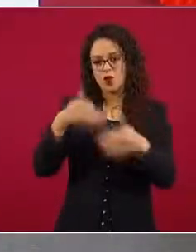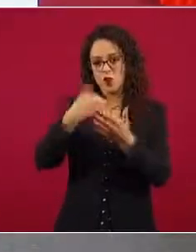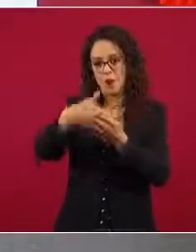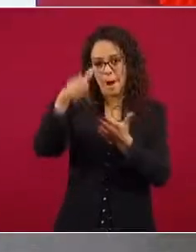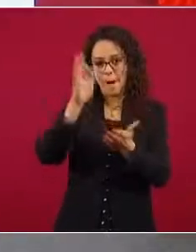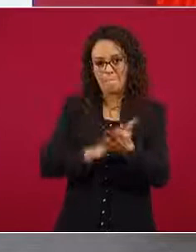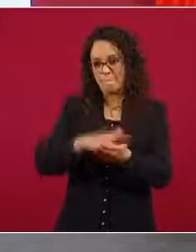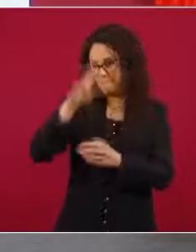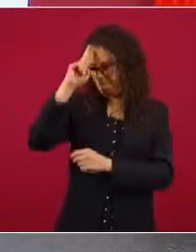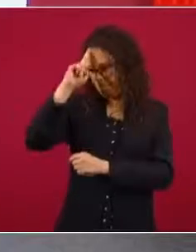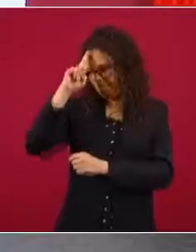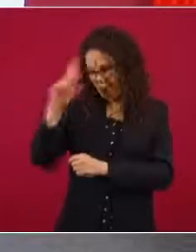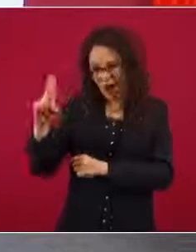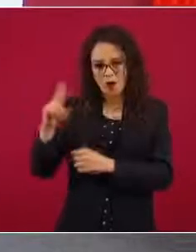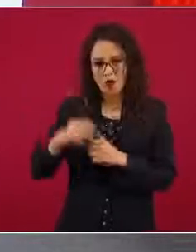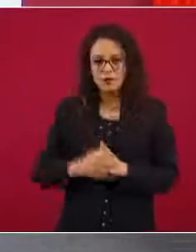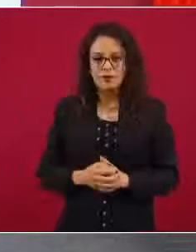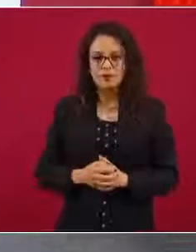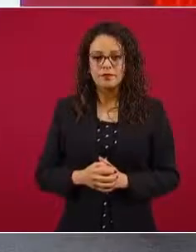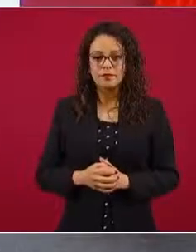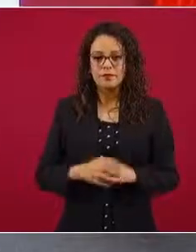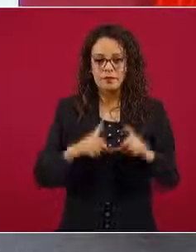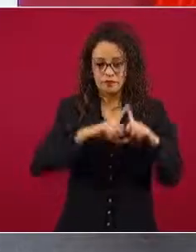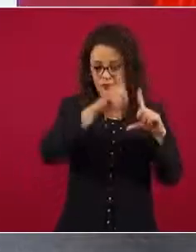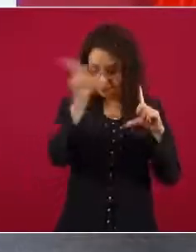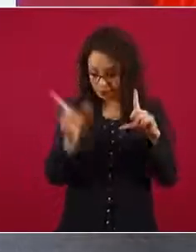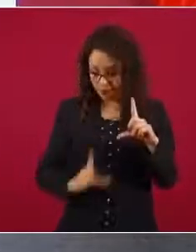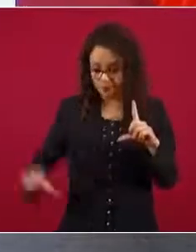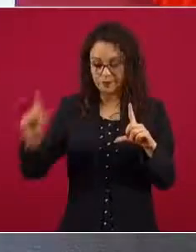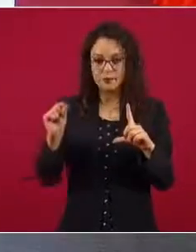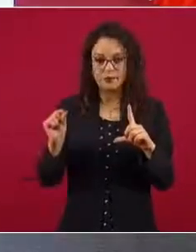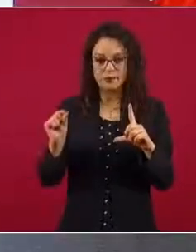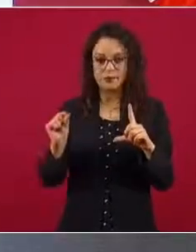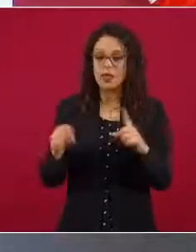nacionales, los que puedan venir a ayudar